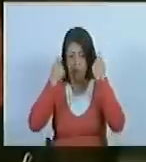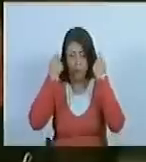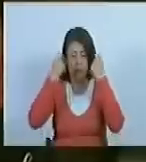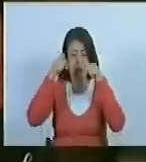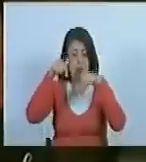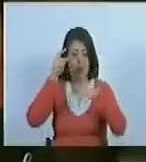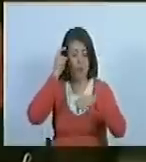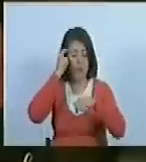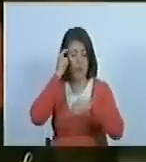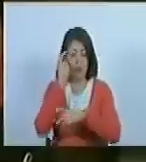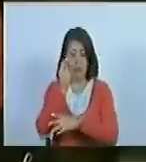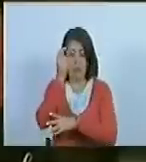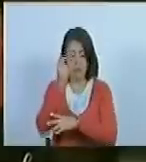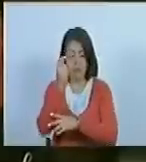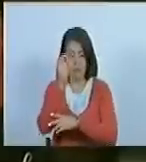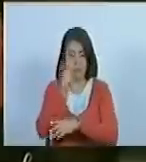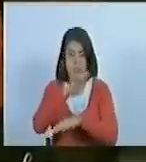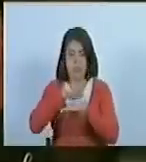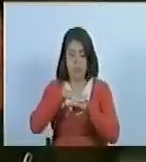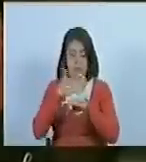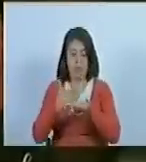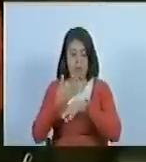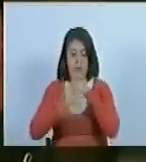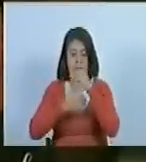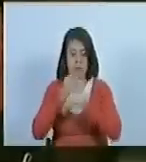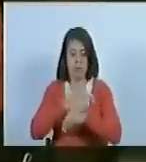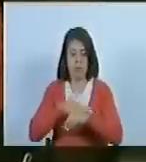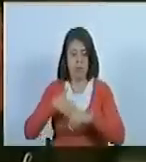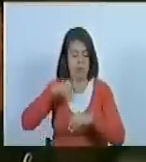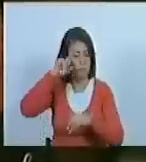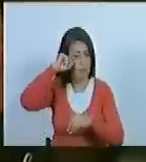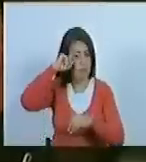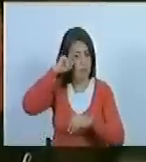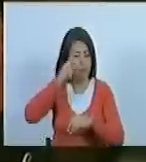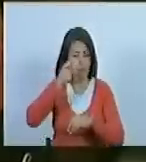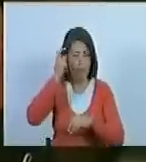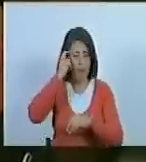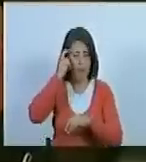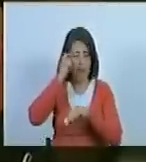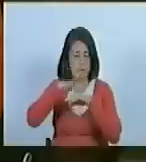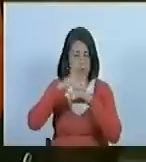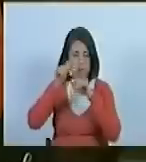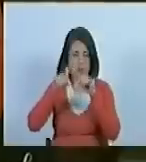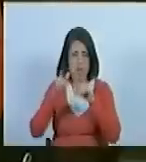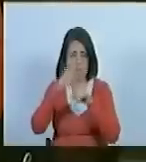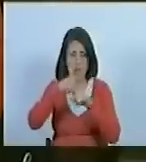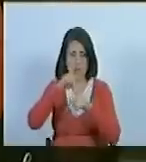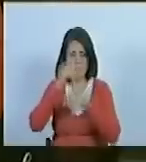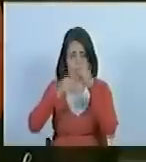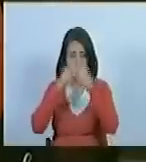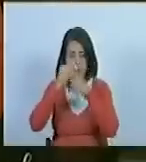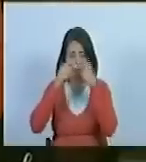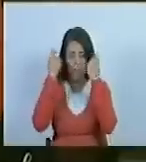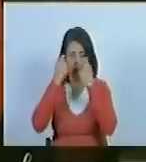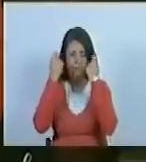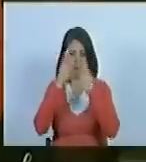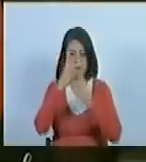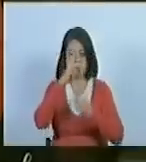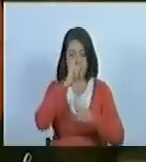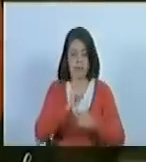día, colegas parlamentarios, porque quiero recordarles que hace pocos días nosotros celebramos